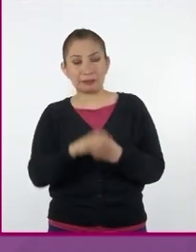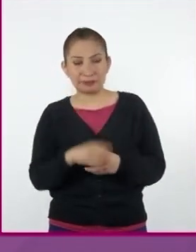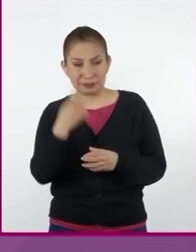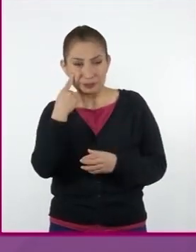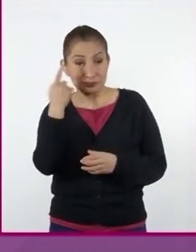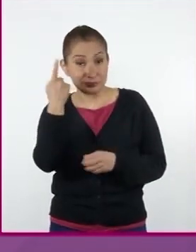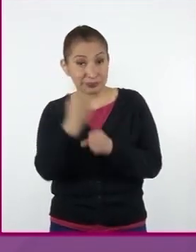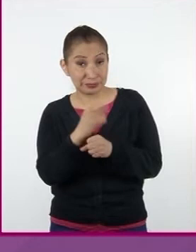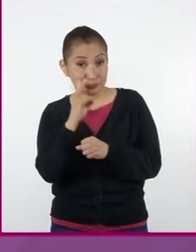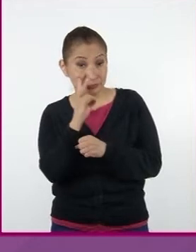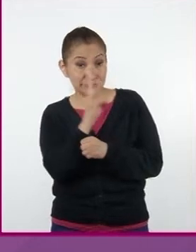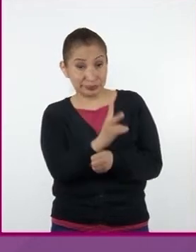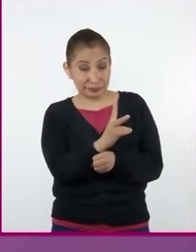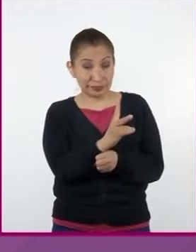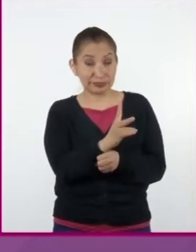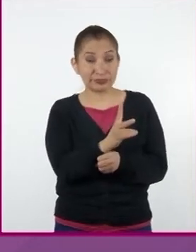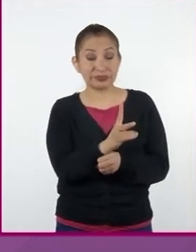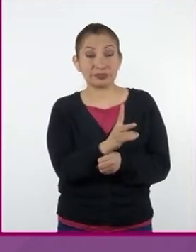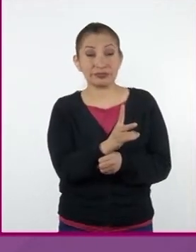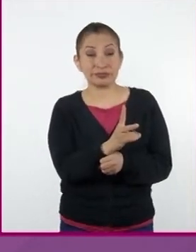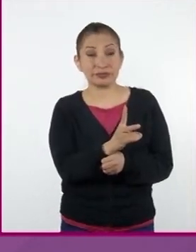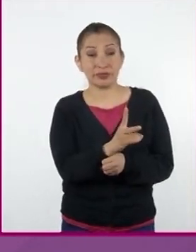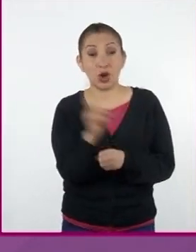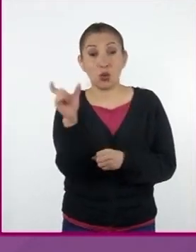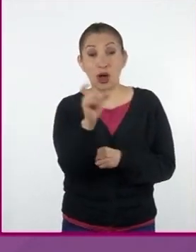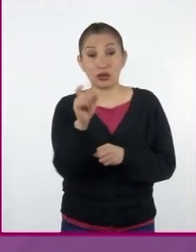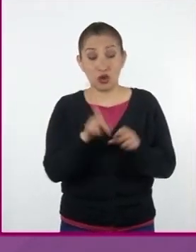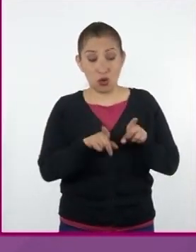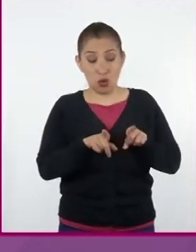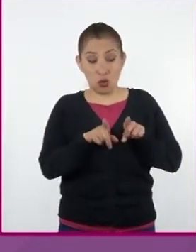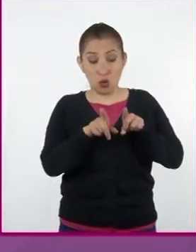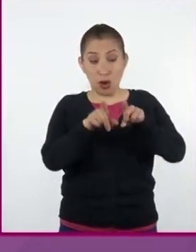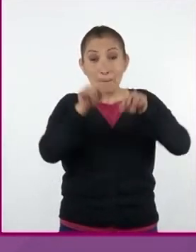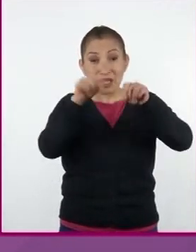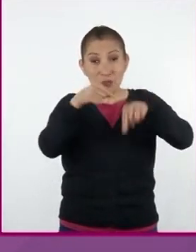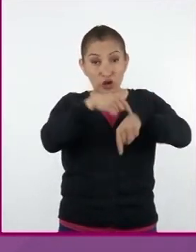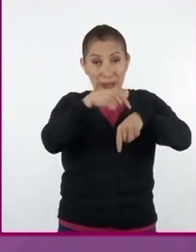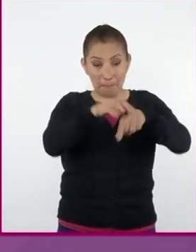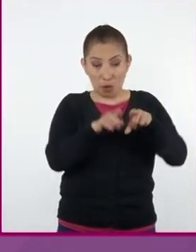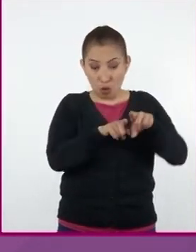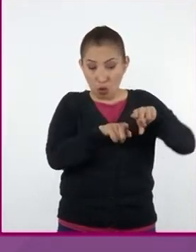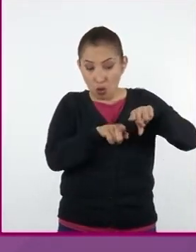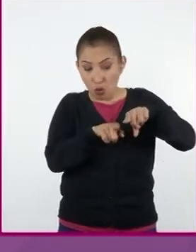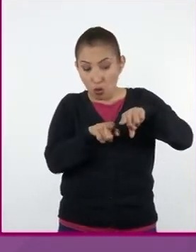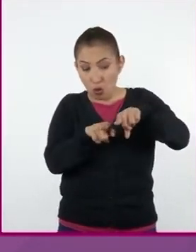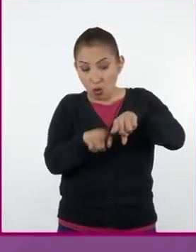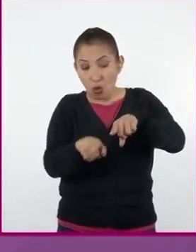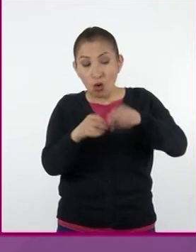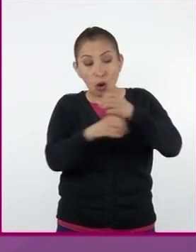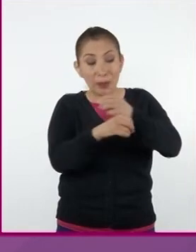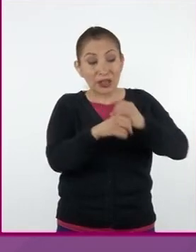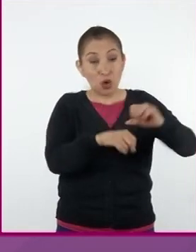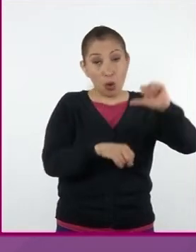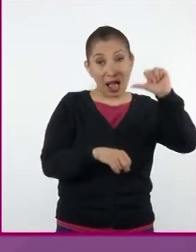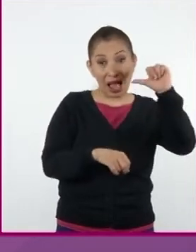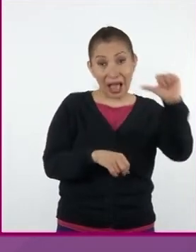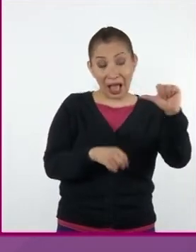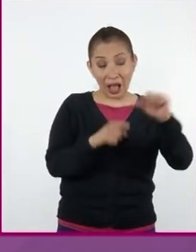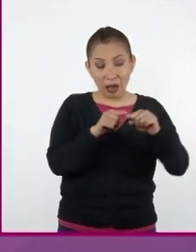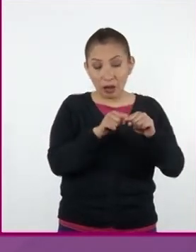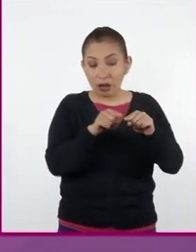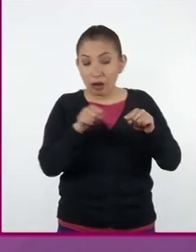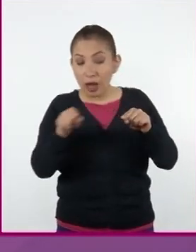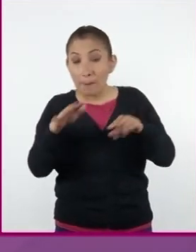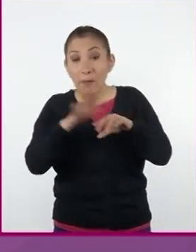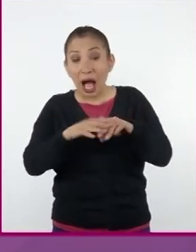lo primero que observamos es que cuando han recorrido el mismo tiempo, el cuerpo A ha avanzado